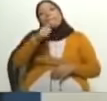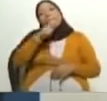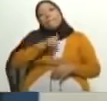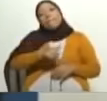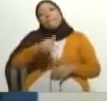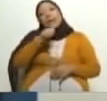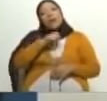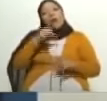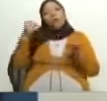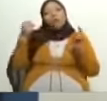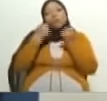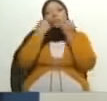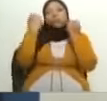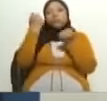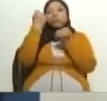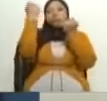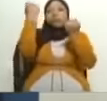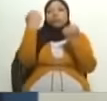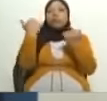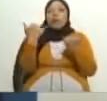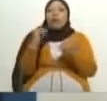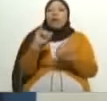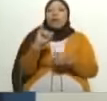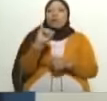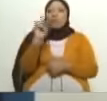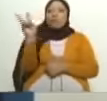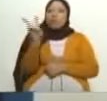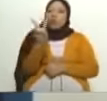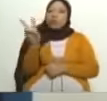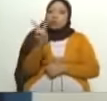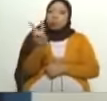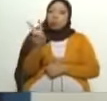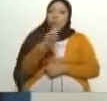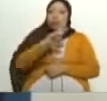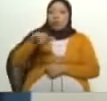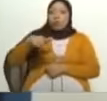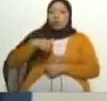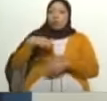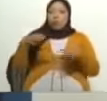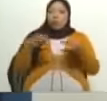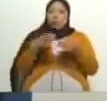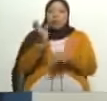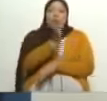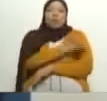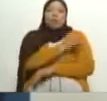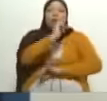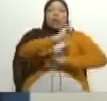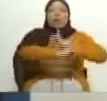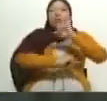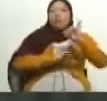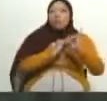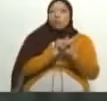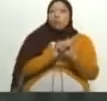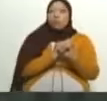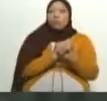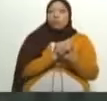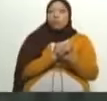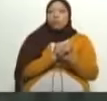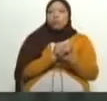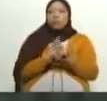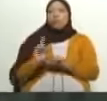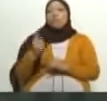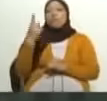lucha constantes tanto de los venezolanos como de nuestros aliados de la comunidad internacional ha dado su